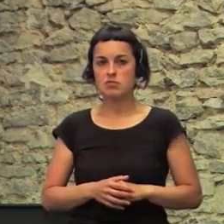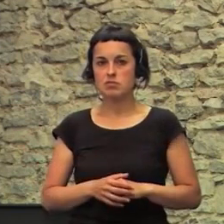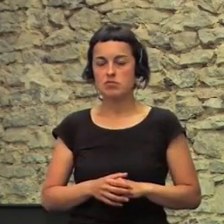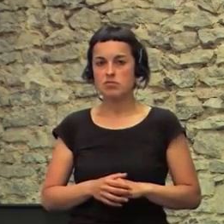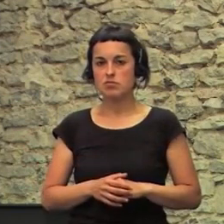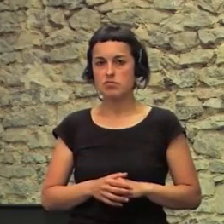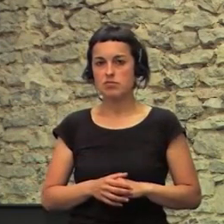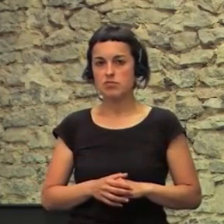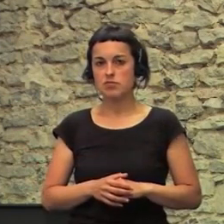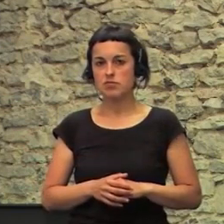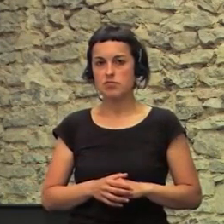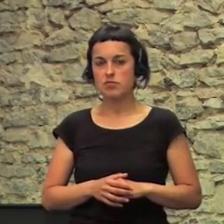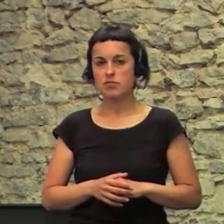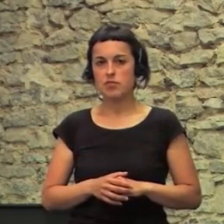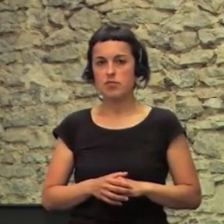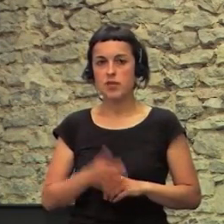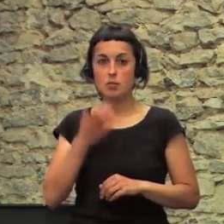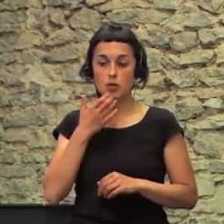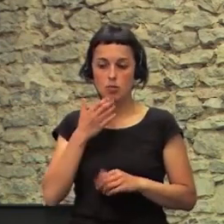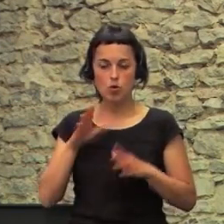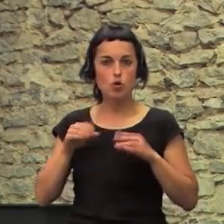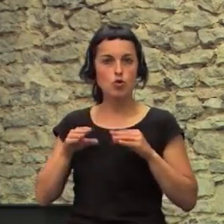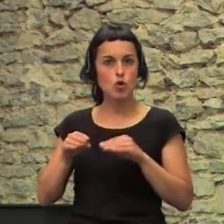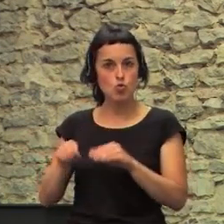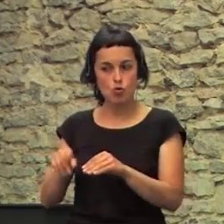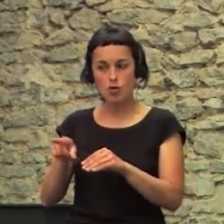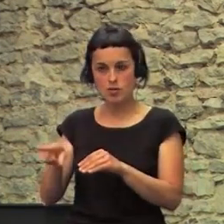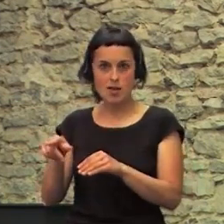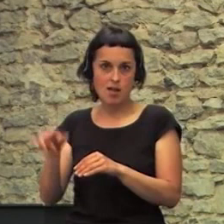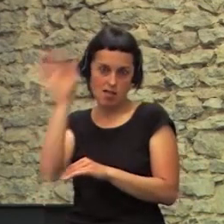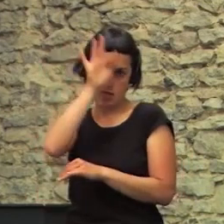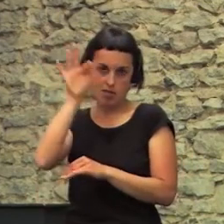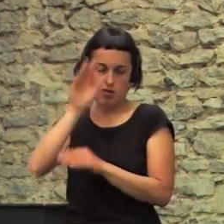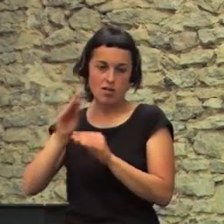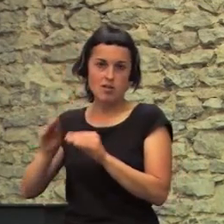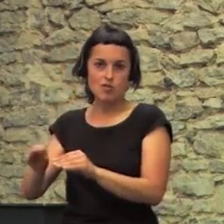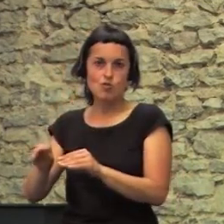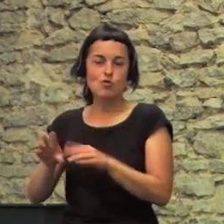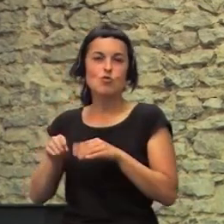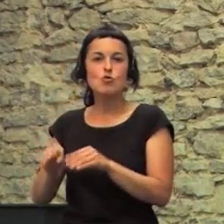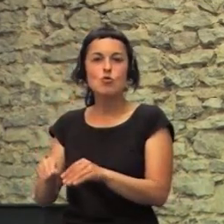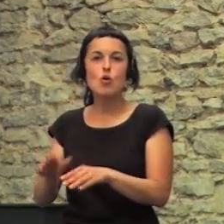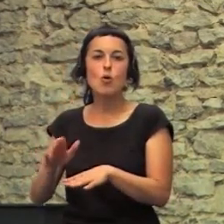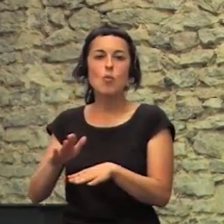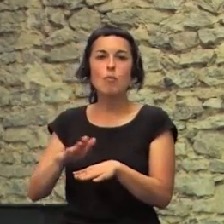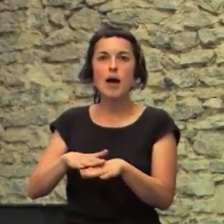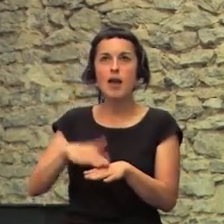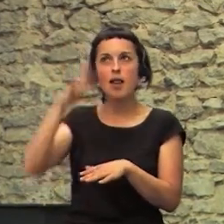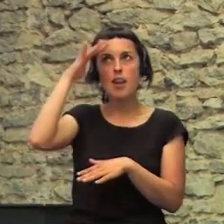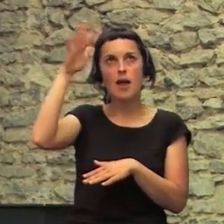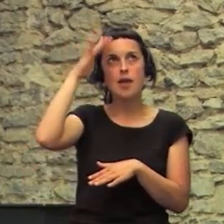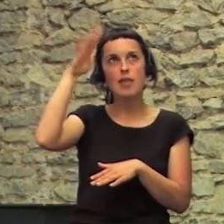se produce y se utilizó mucho precisamente para deconstruir ese ideal platónico y esa idea